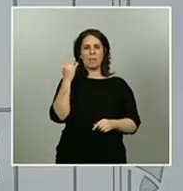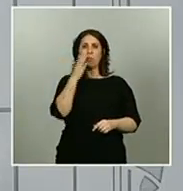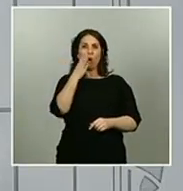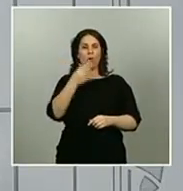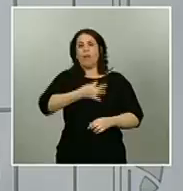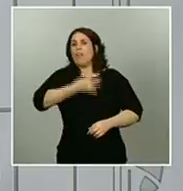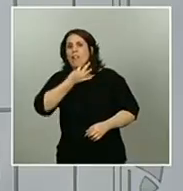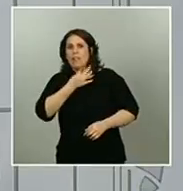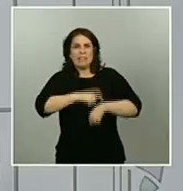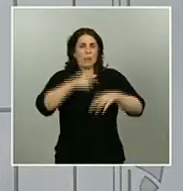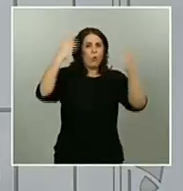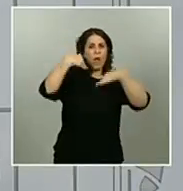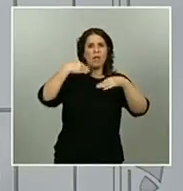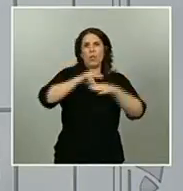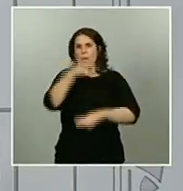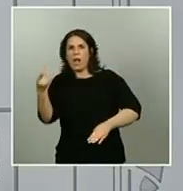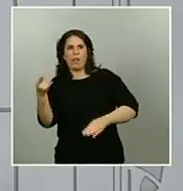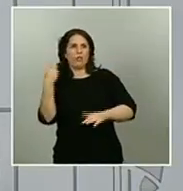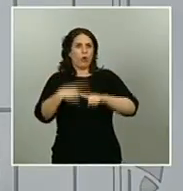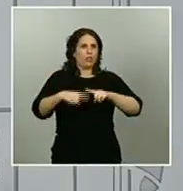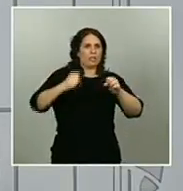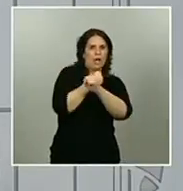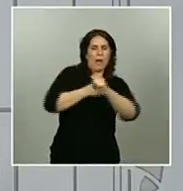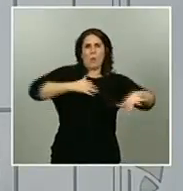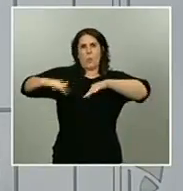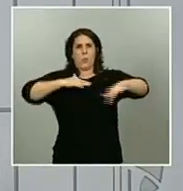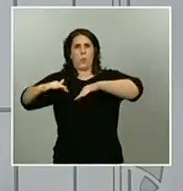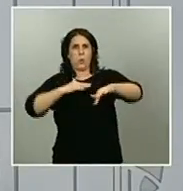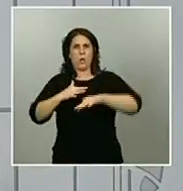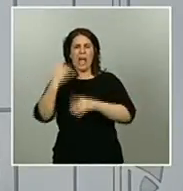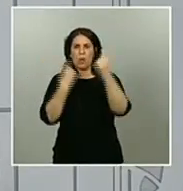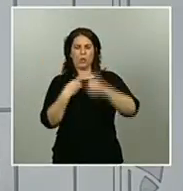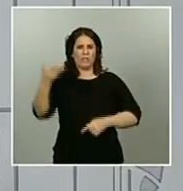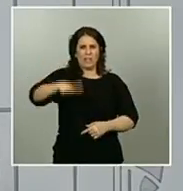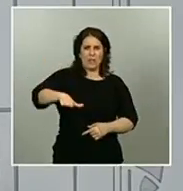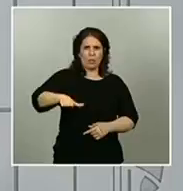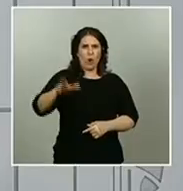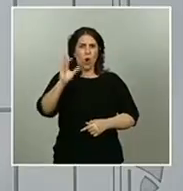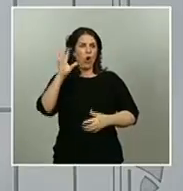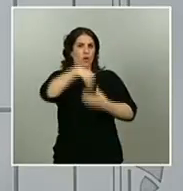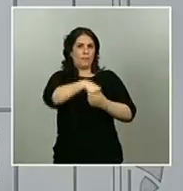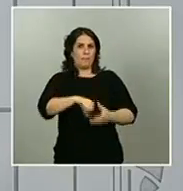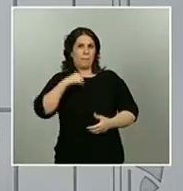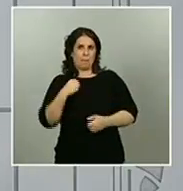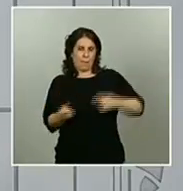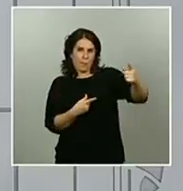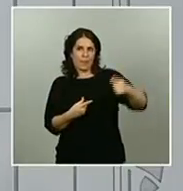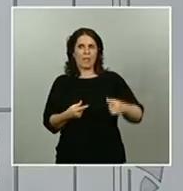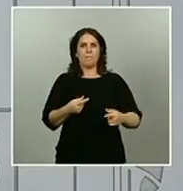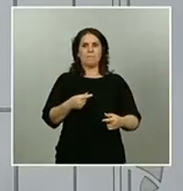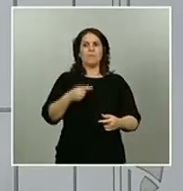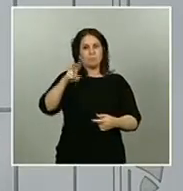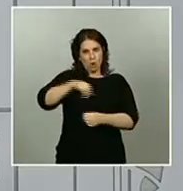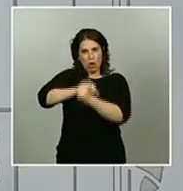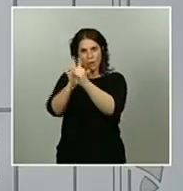que estaban puestas como fallecidos o ingresados o notificados como casos de coronavirus, que luego nos hemos dado